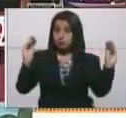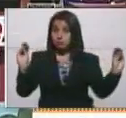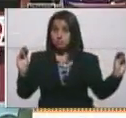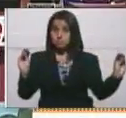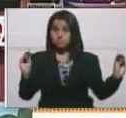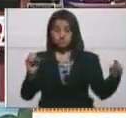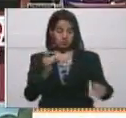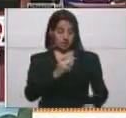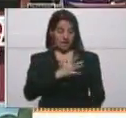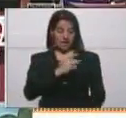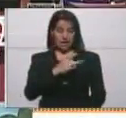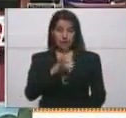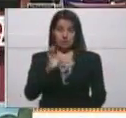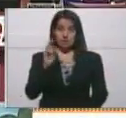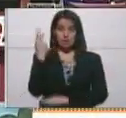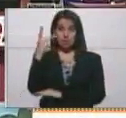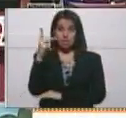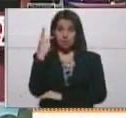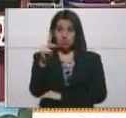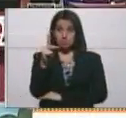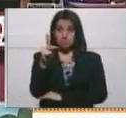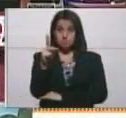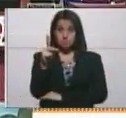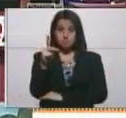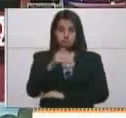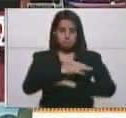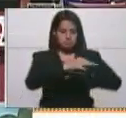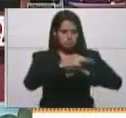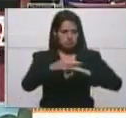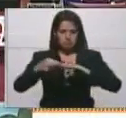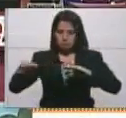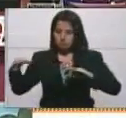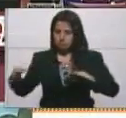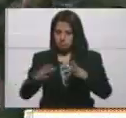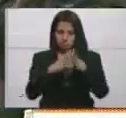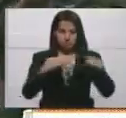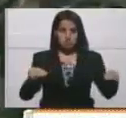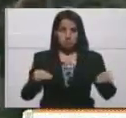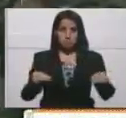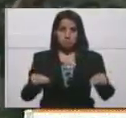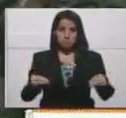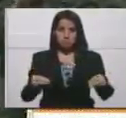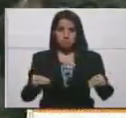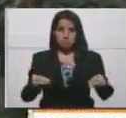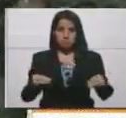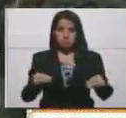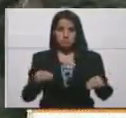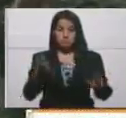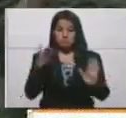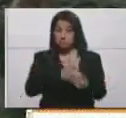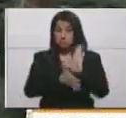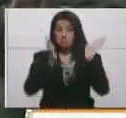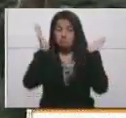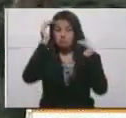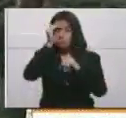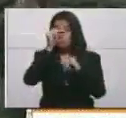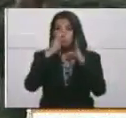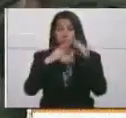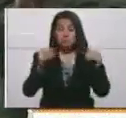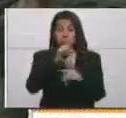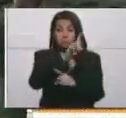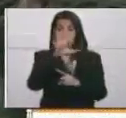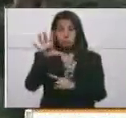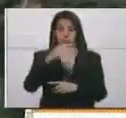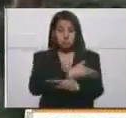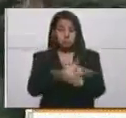Carnet de la patria. Yo he decidido regionalizar el carnet de la patria. Y para poder atender a esos 15